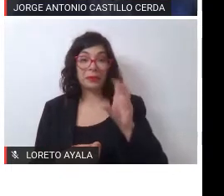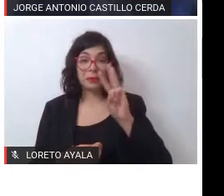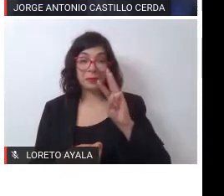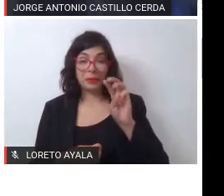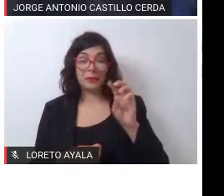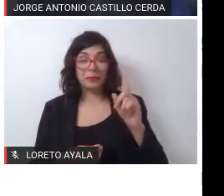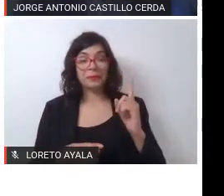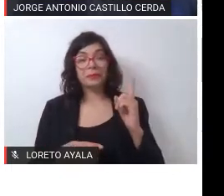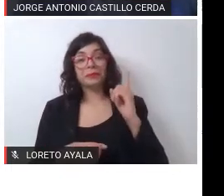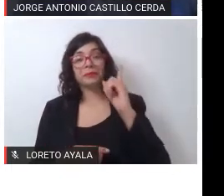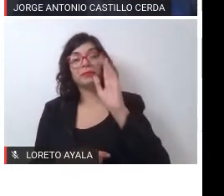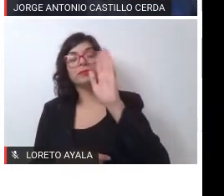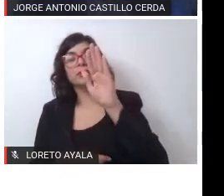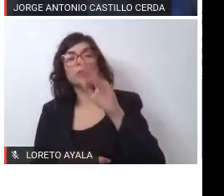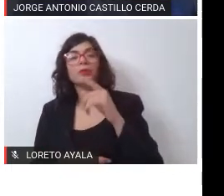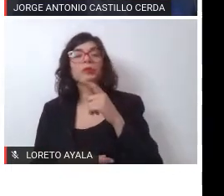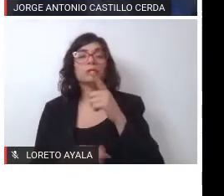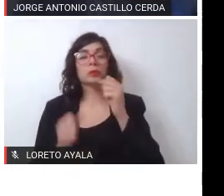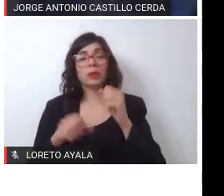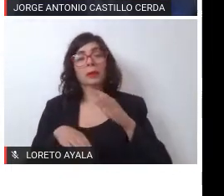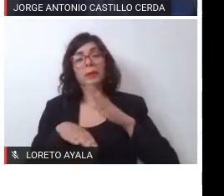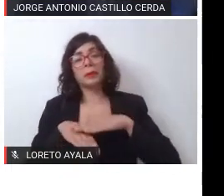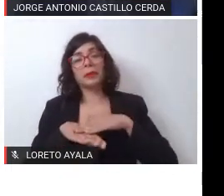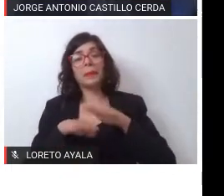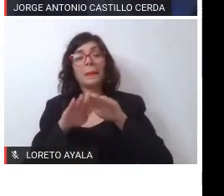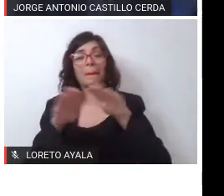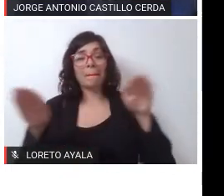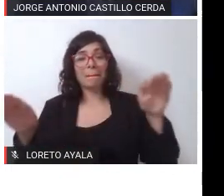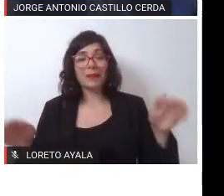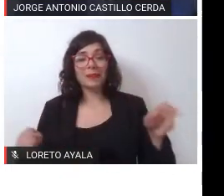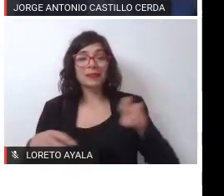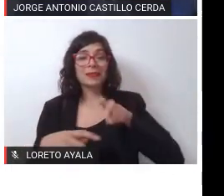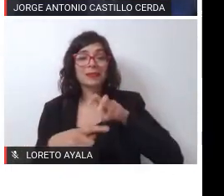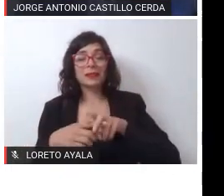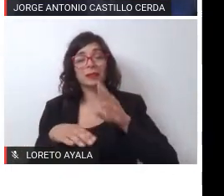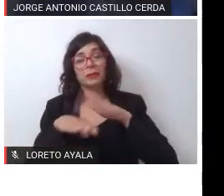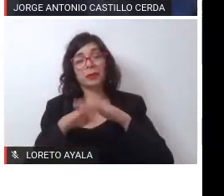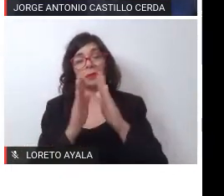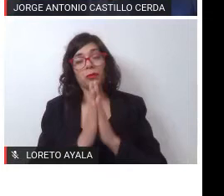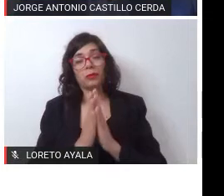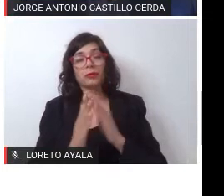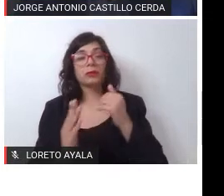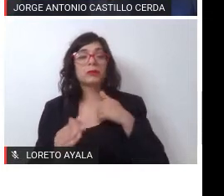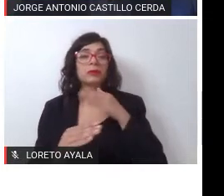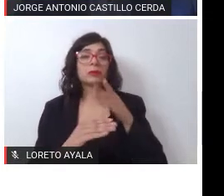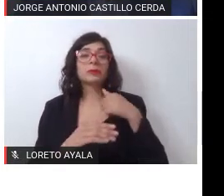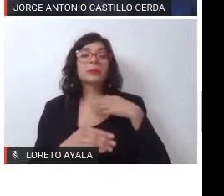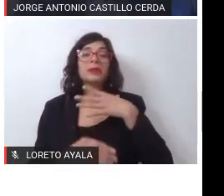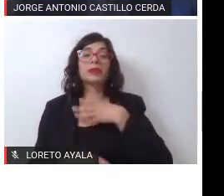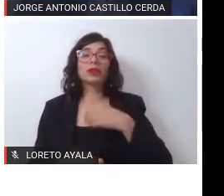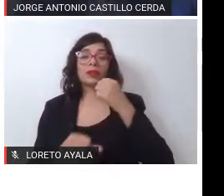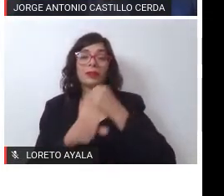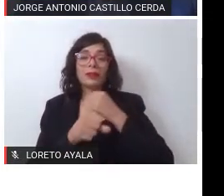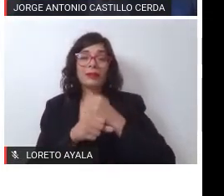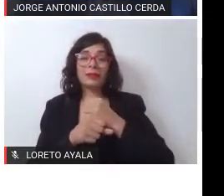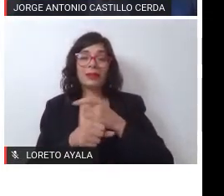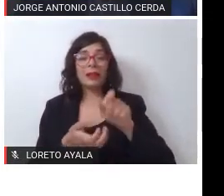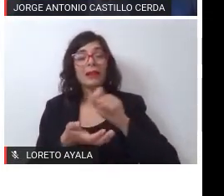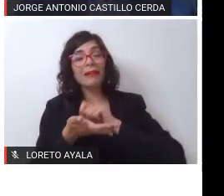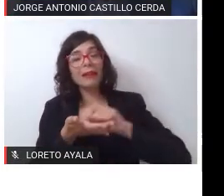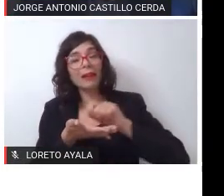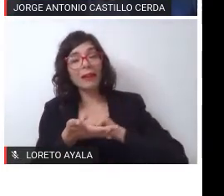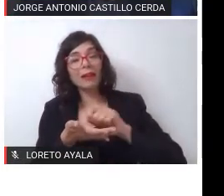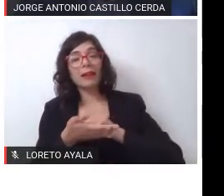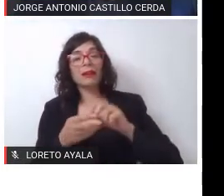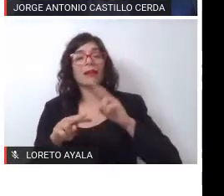profesor, si me puede prestar la mesa y la silla para que mi hijo pueda trabajar las tareas y pueda